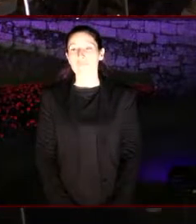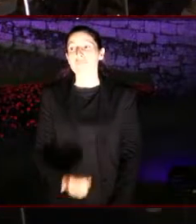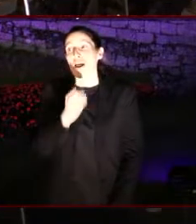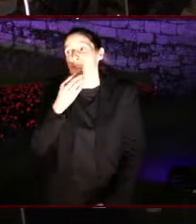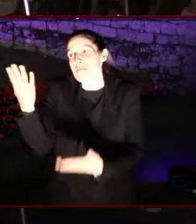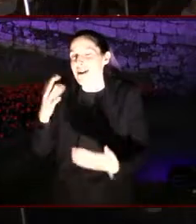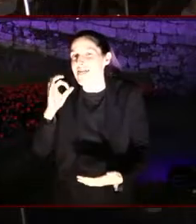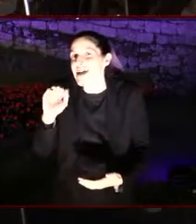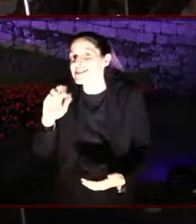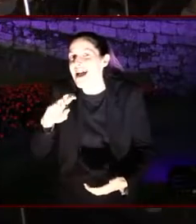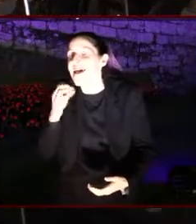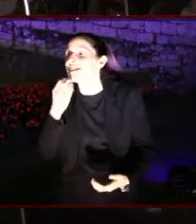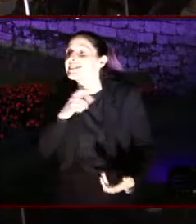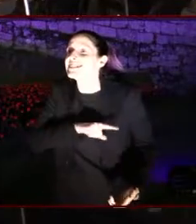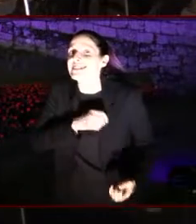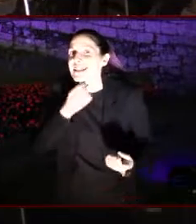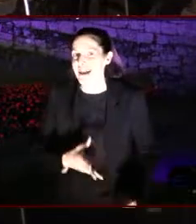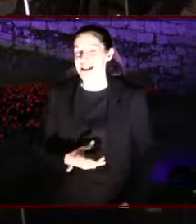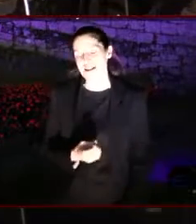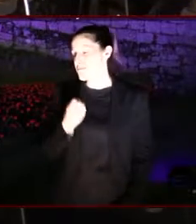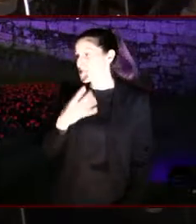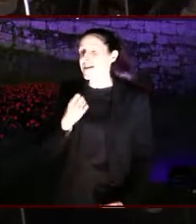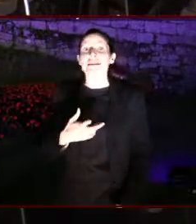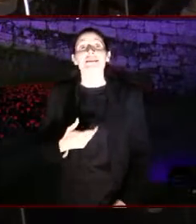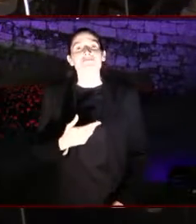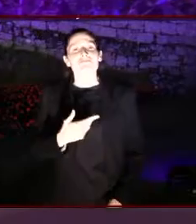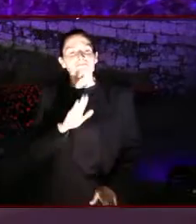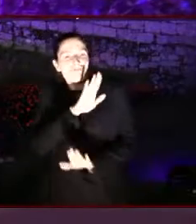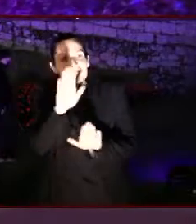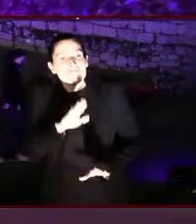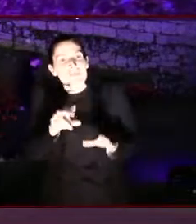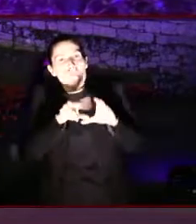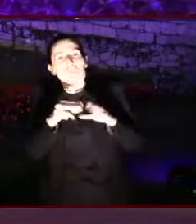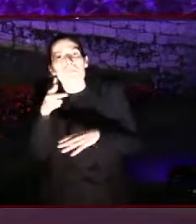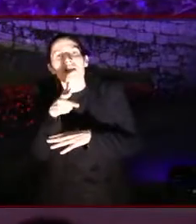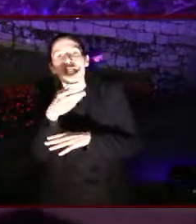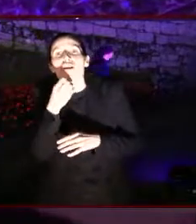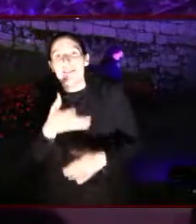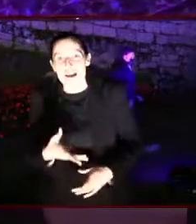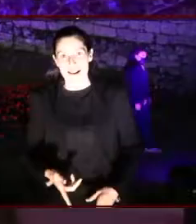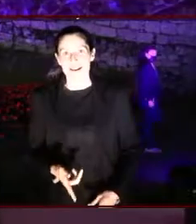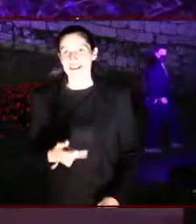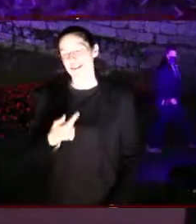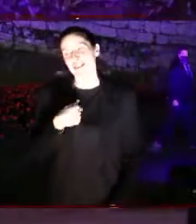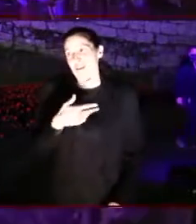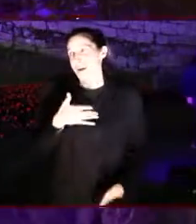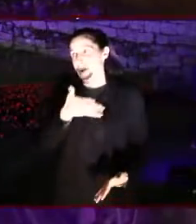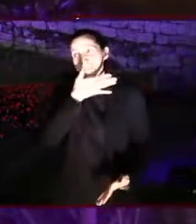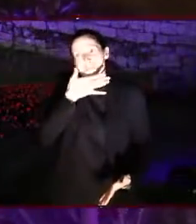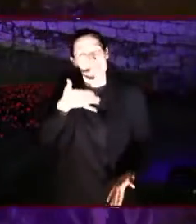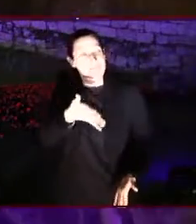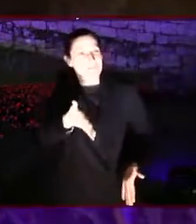Benvida, Sara, ¿qué tal estás? Muy bien. Ven. ¿Qué te parece o vídeo? A verdad, bueno, que vou dicir, a mí encantame.